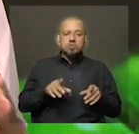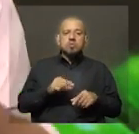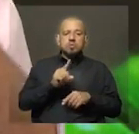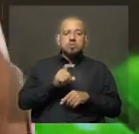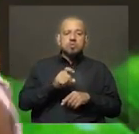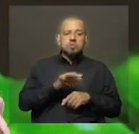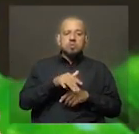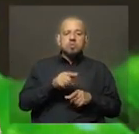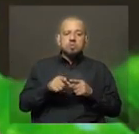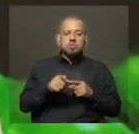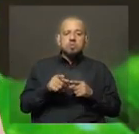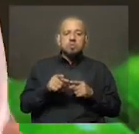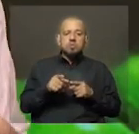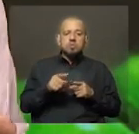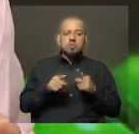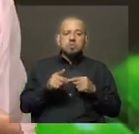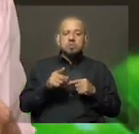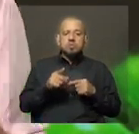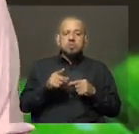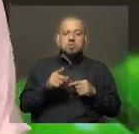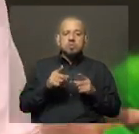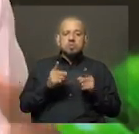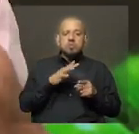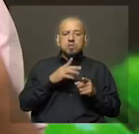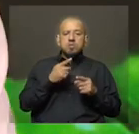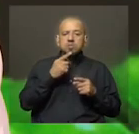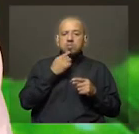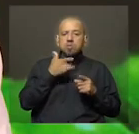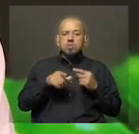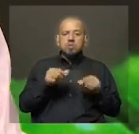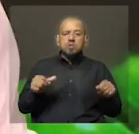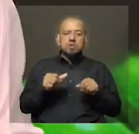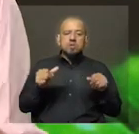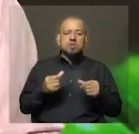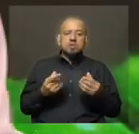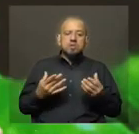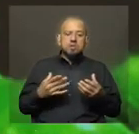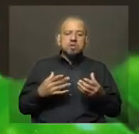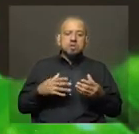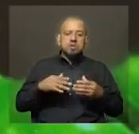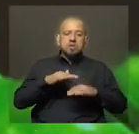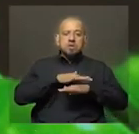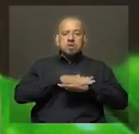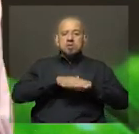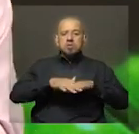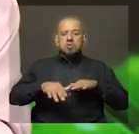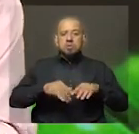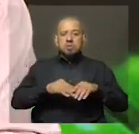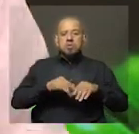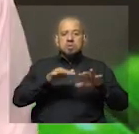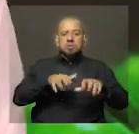hice énfasis y es el principal problema, pero también es difícil, por ejemplo, hacer el suelo. hacer el suelo, preparar la tierra para